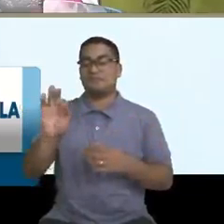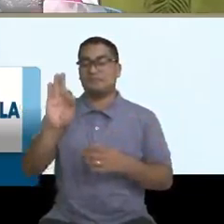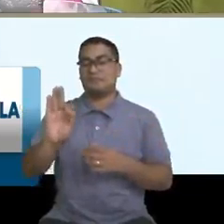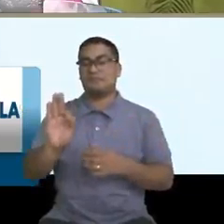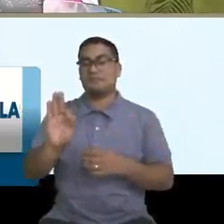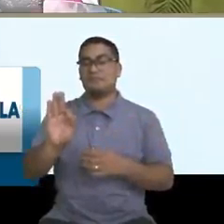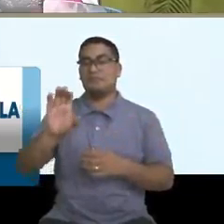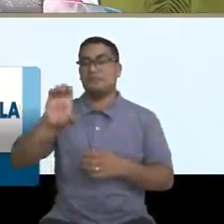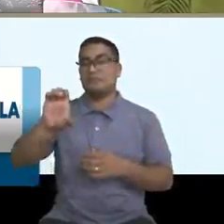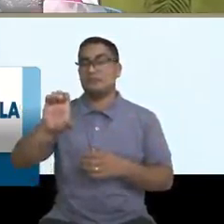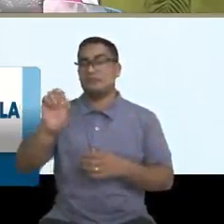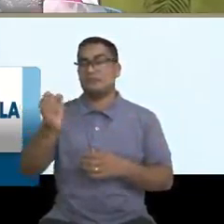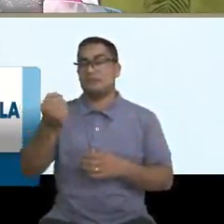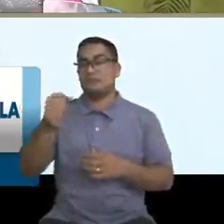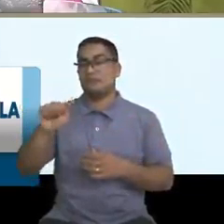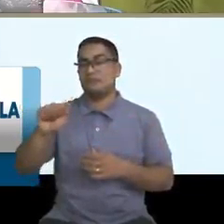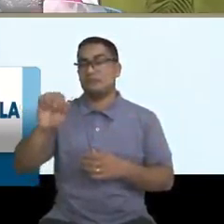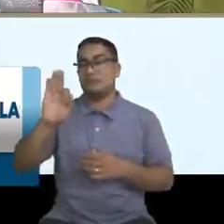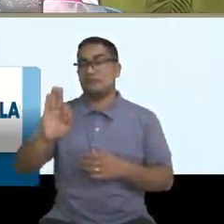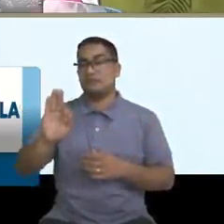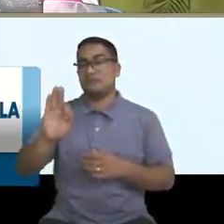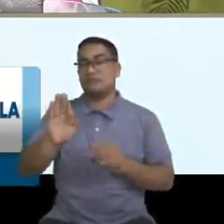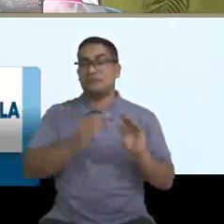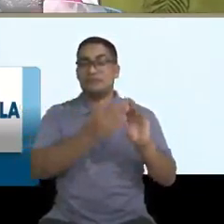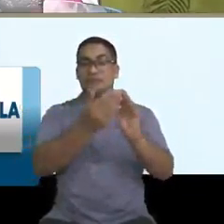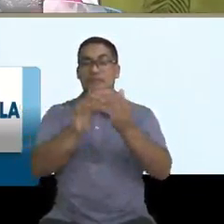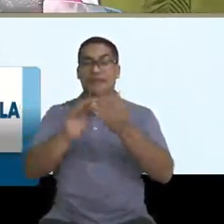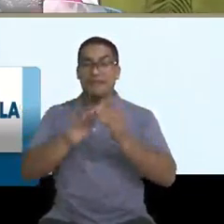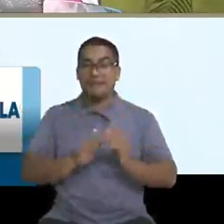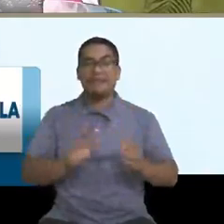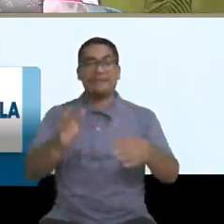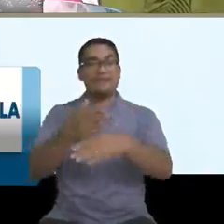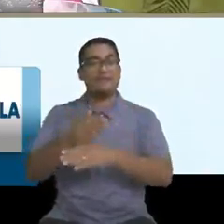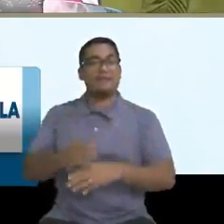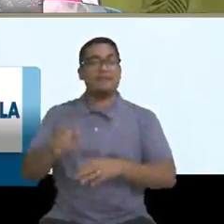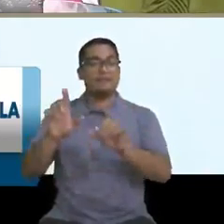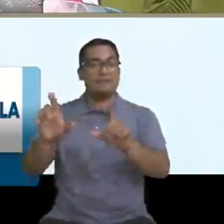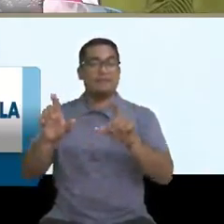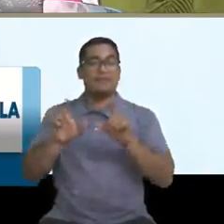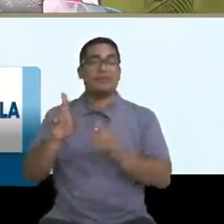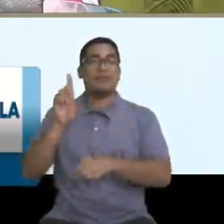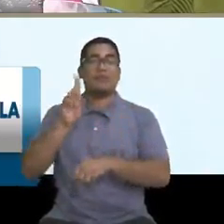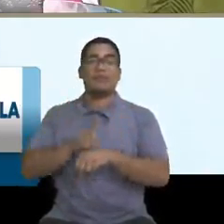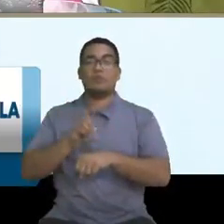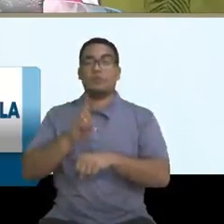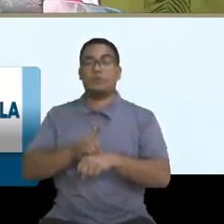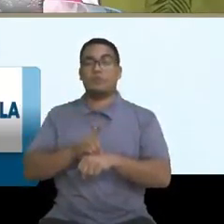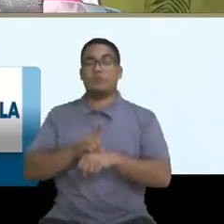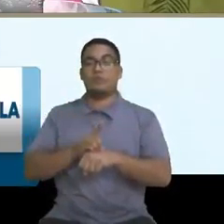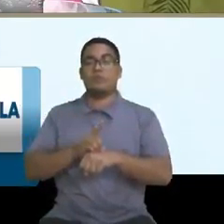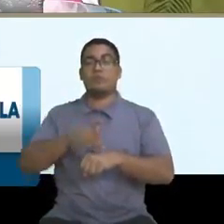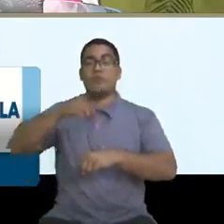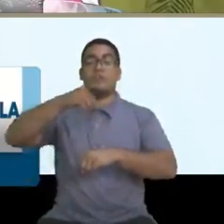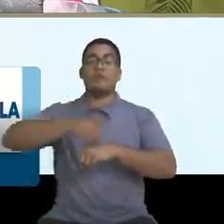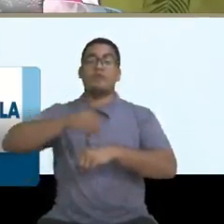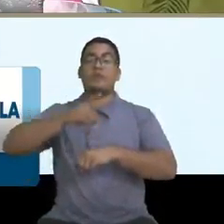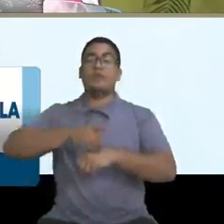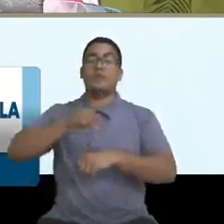y se van, como le digo, se hace una lista, ¿verdad?, de los niños que tienen malnutrición, y luego eso se va